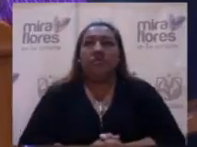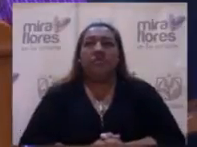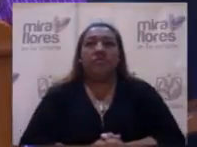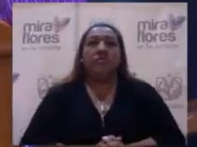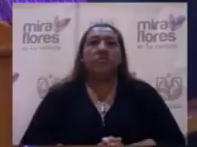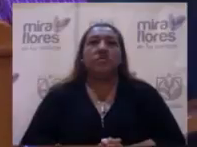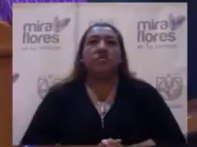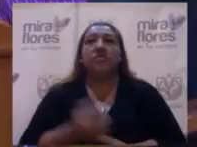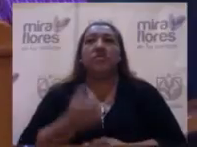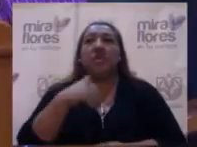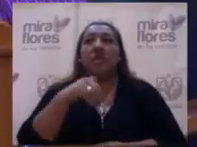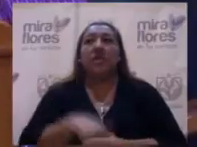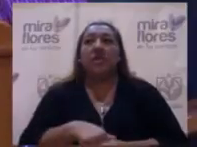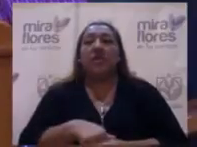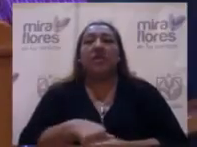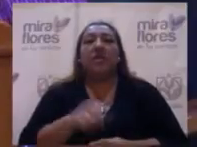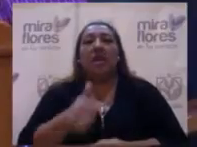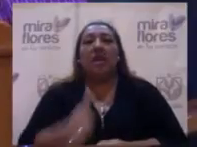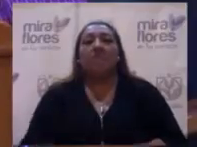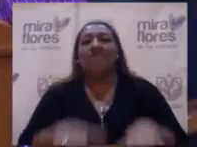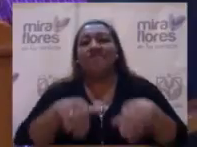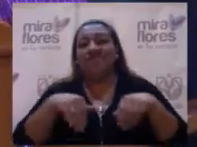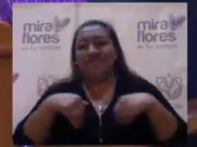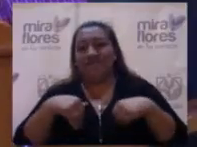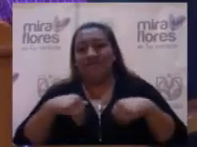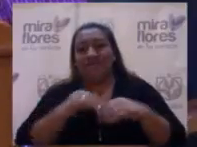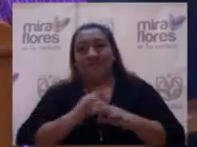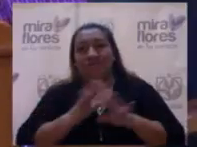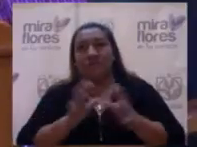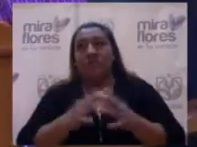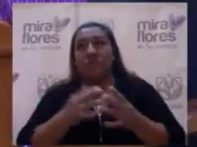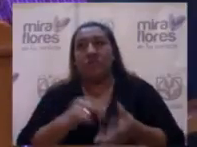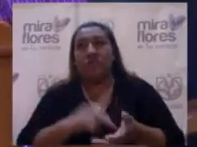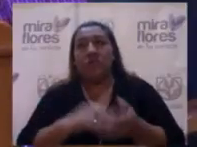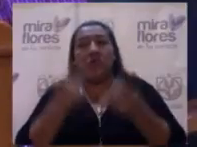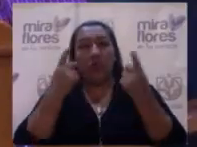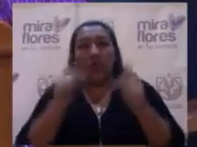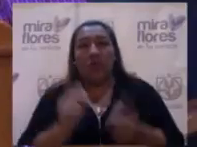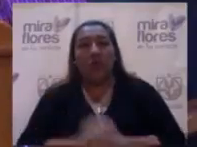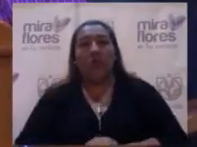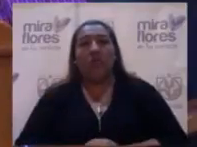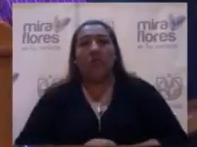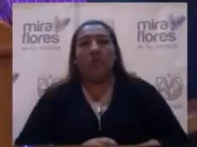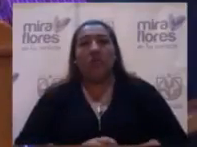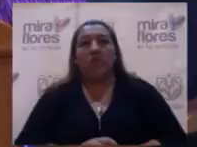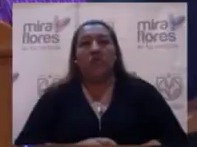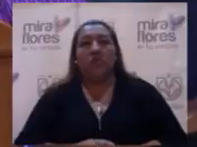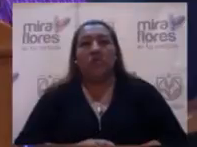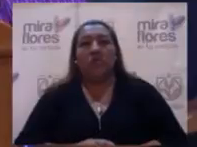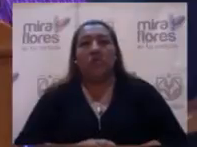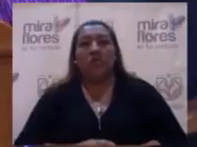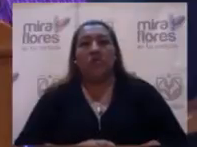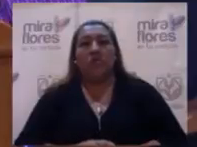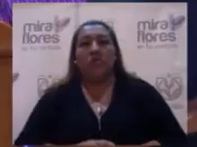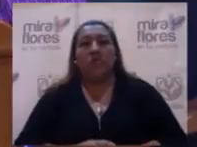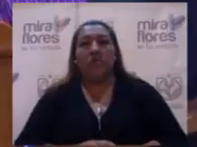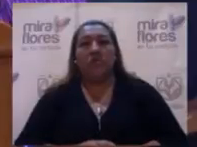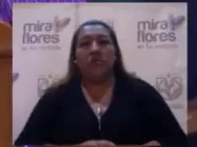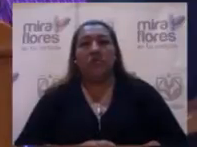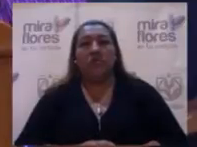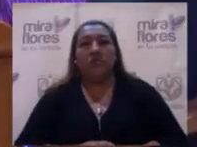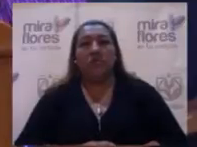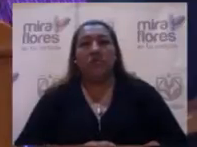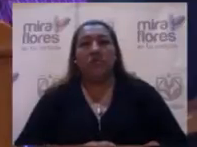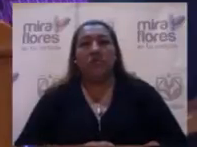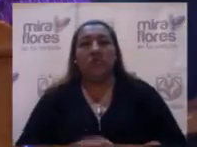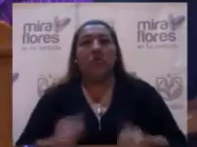Entonces, mi voto va a ser en abstención, ya que no estoy de acuerdo por la forma en que se está entregando